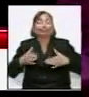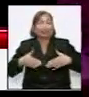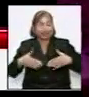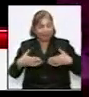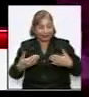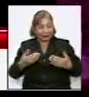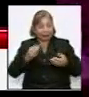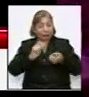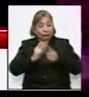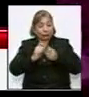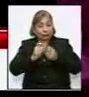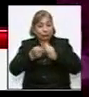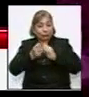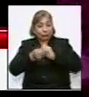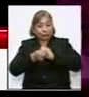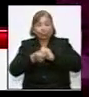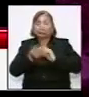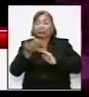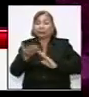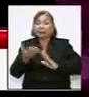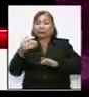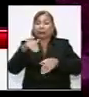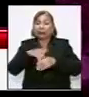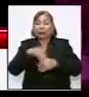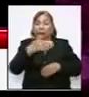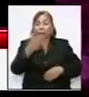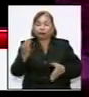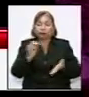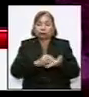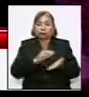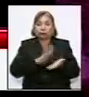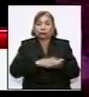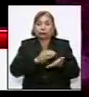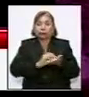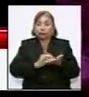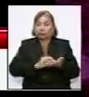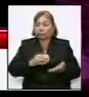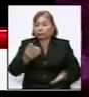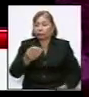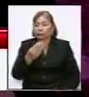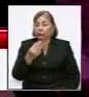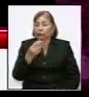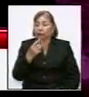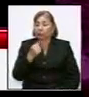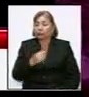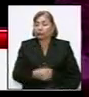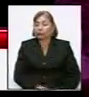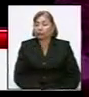hacer algunas modificaciones pasamos al voto con cargo a reacción con el sistema y la vuelta